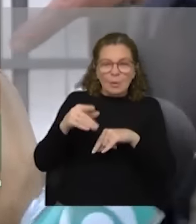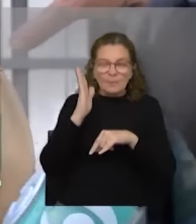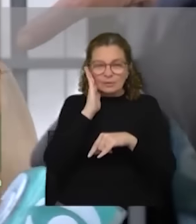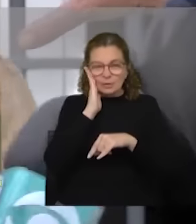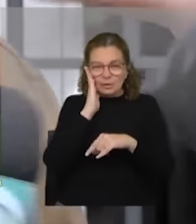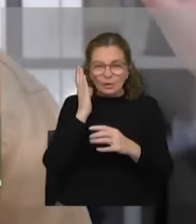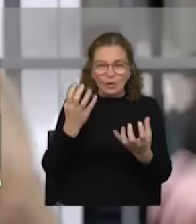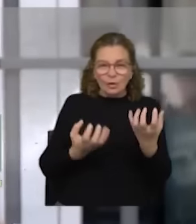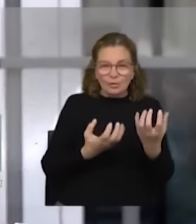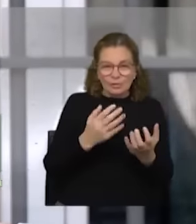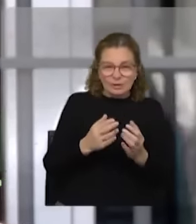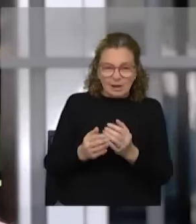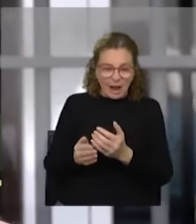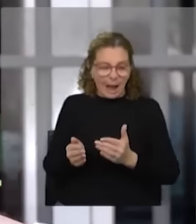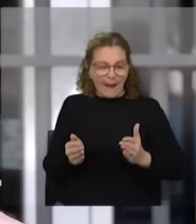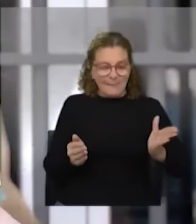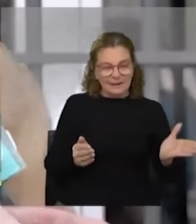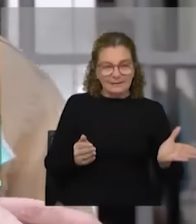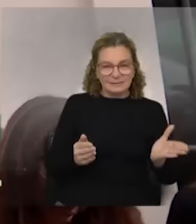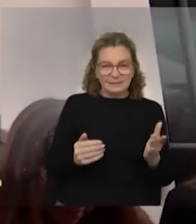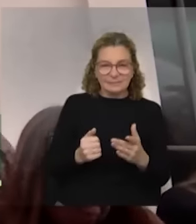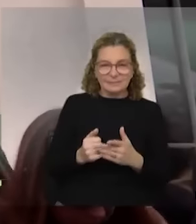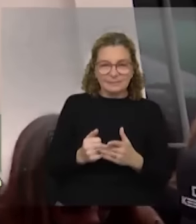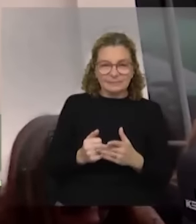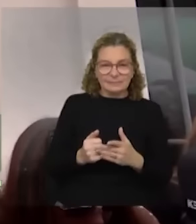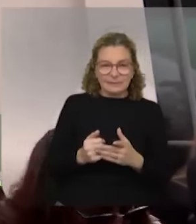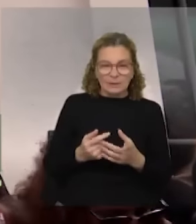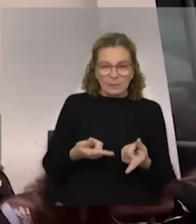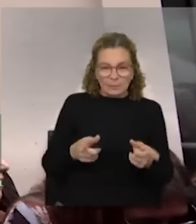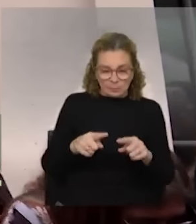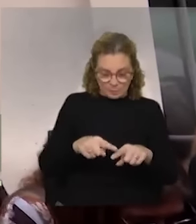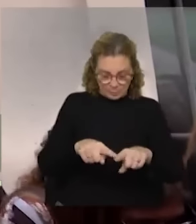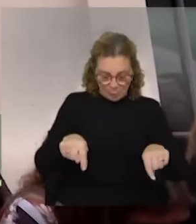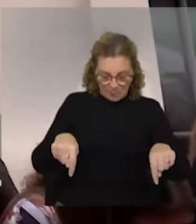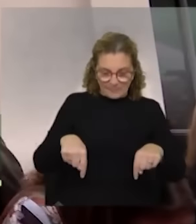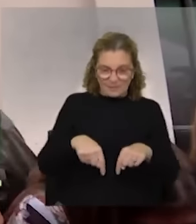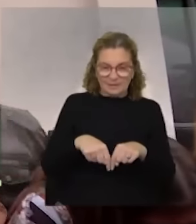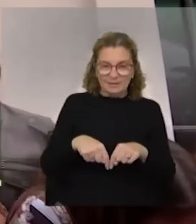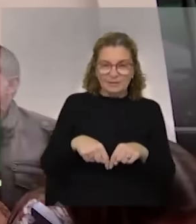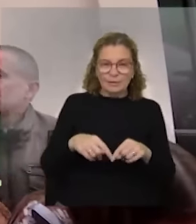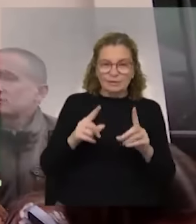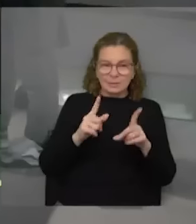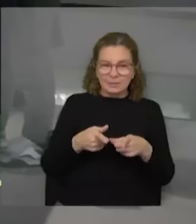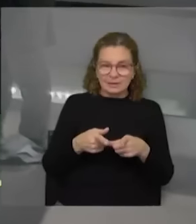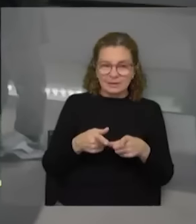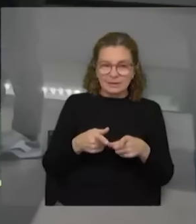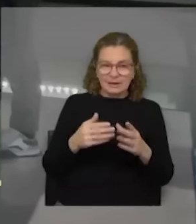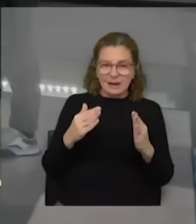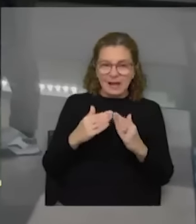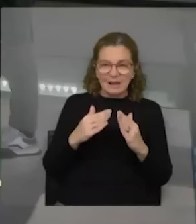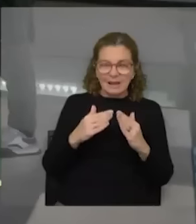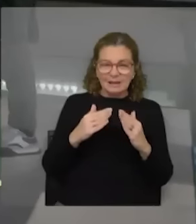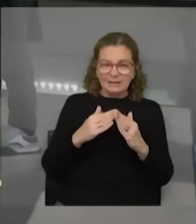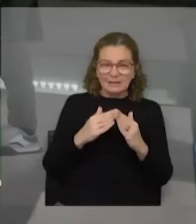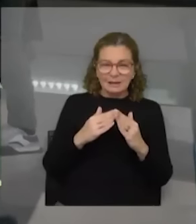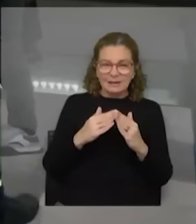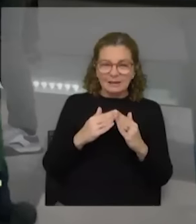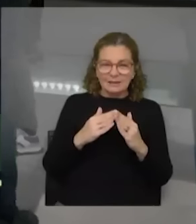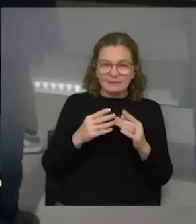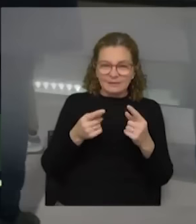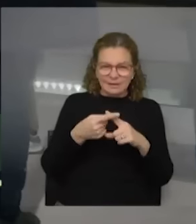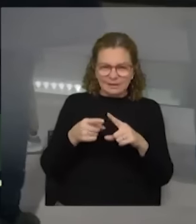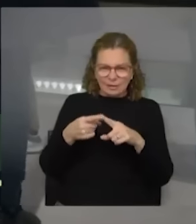cocina la cocina está aquí atrás recuperó el piso de la cocina el perímetro otra cuestión de toda la casa y hay hay una